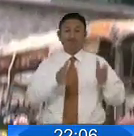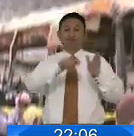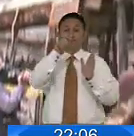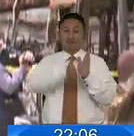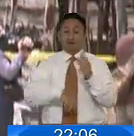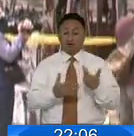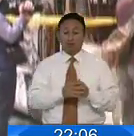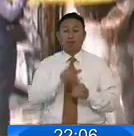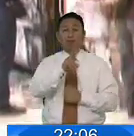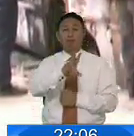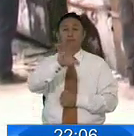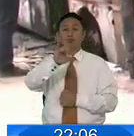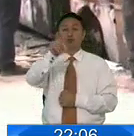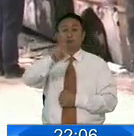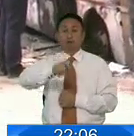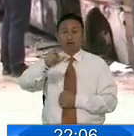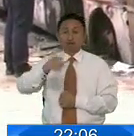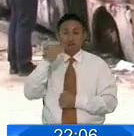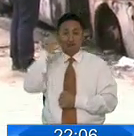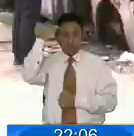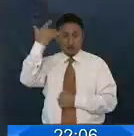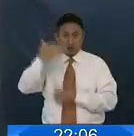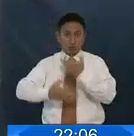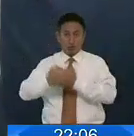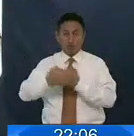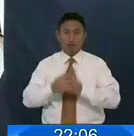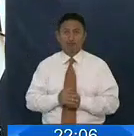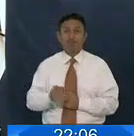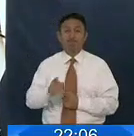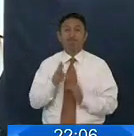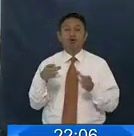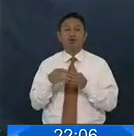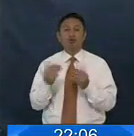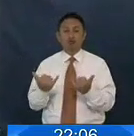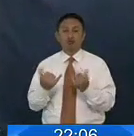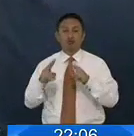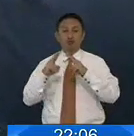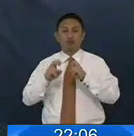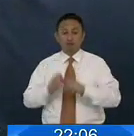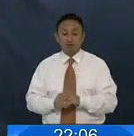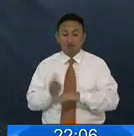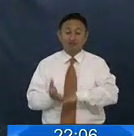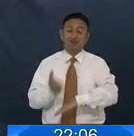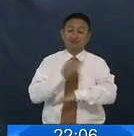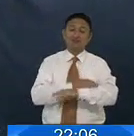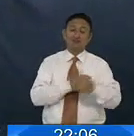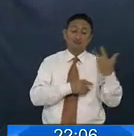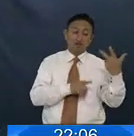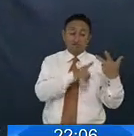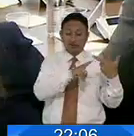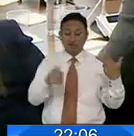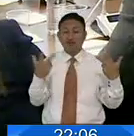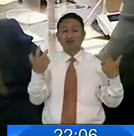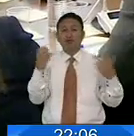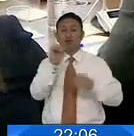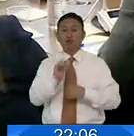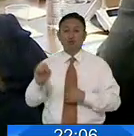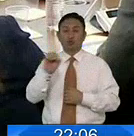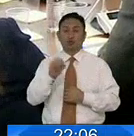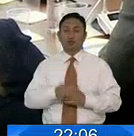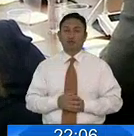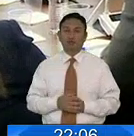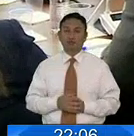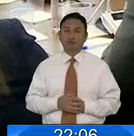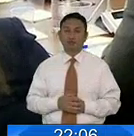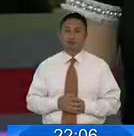28 personas adultas procesadas la comisión investiga los hechos ocurridos del 3 al 13 de octubre informó marilyn